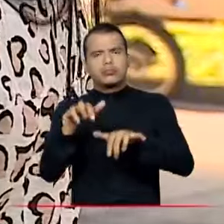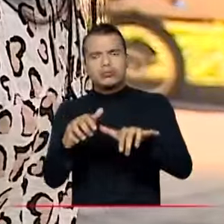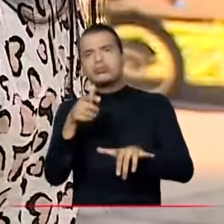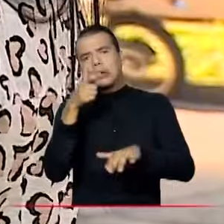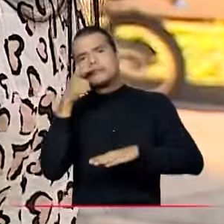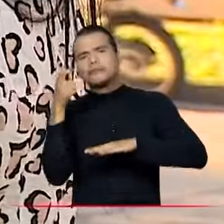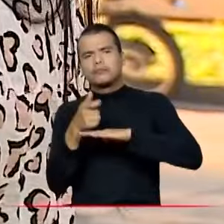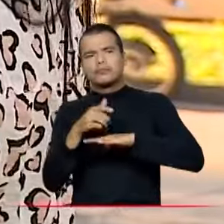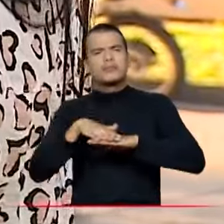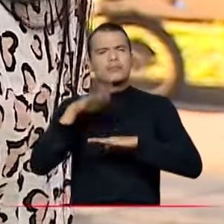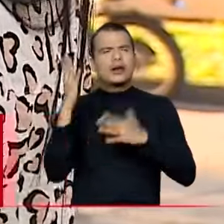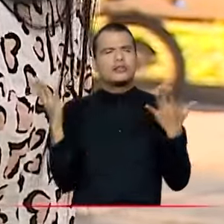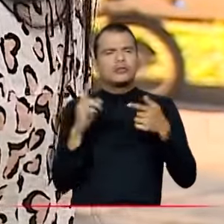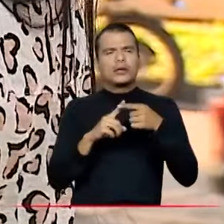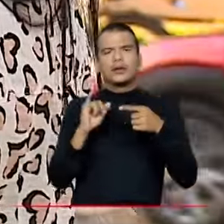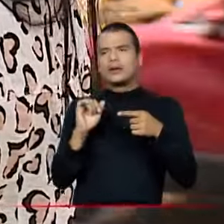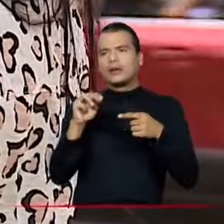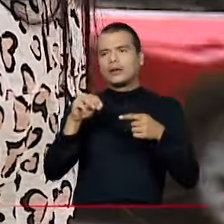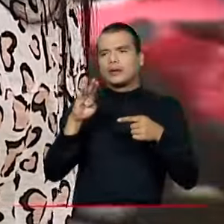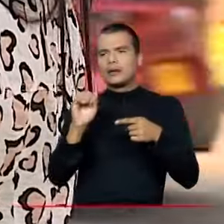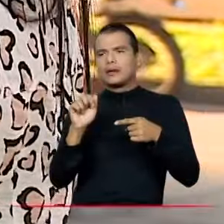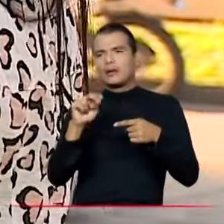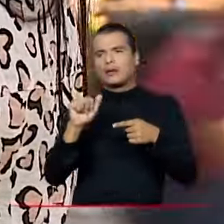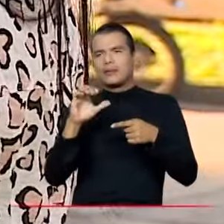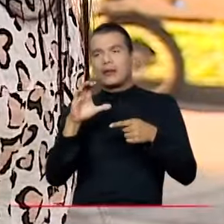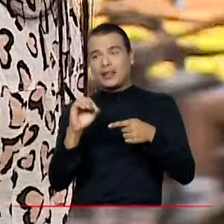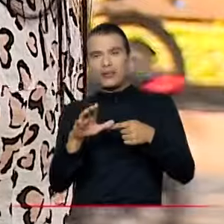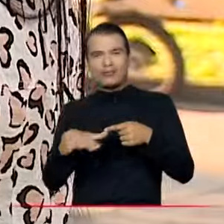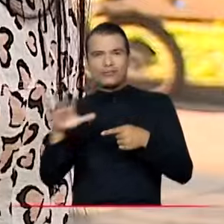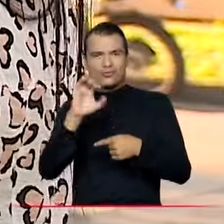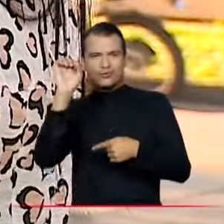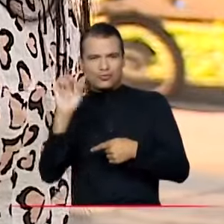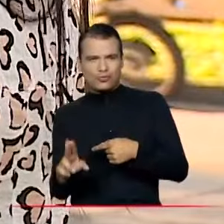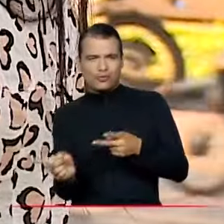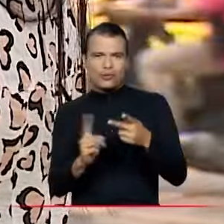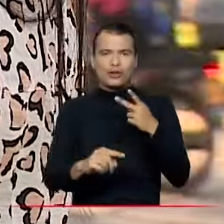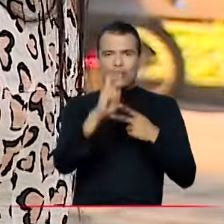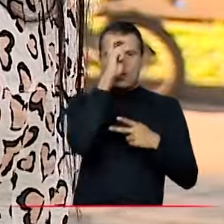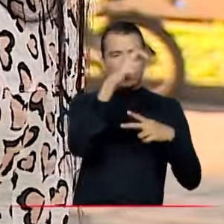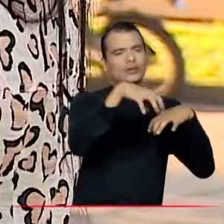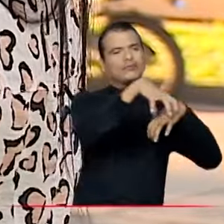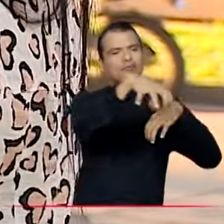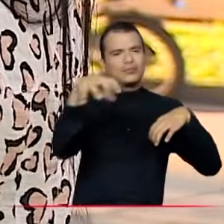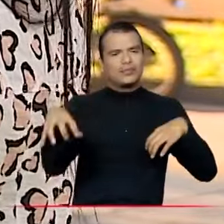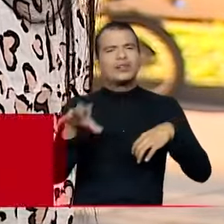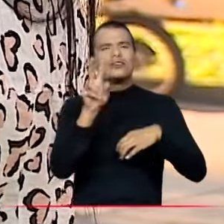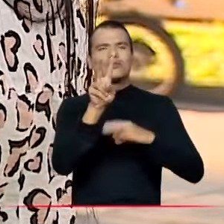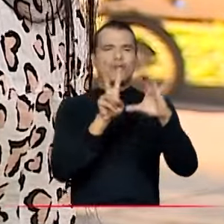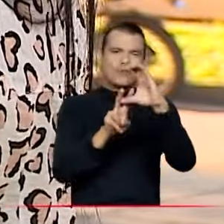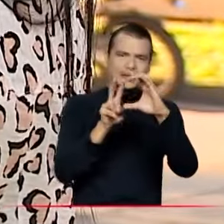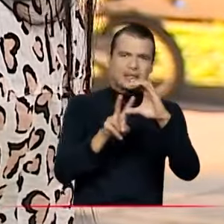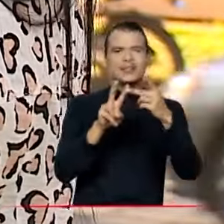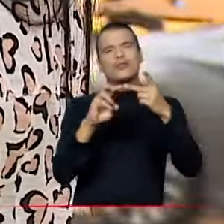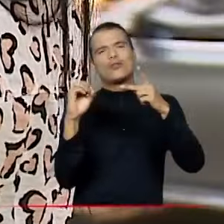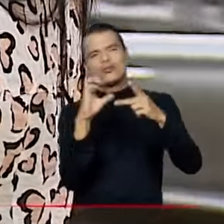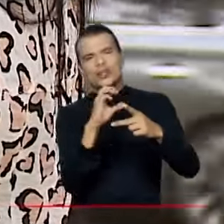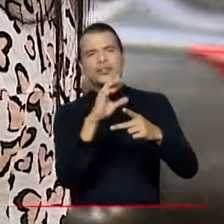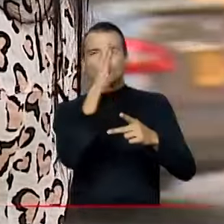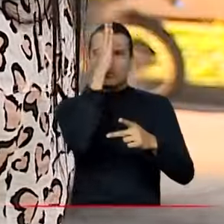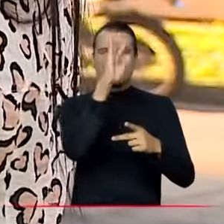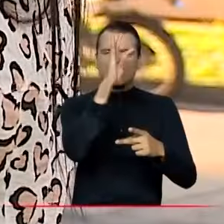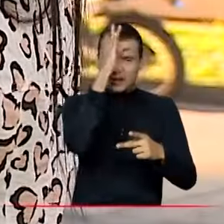sectores de Imbanaco, tenemos los sectores de las clínicas del norte, que es la Versalles, Clínica Occidente,